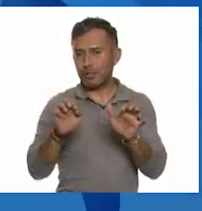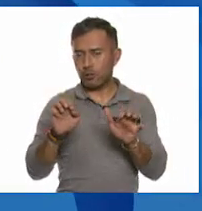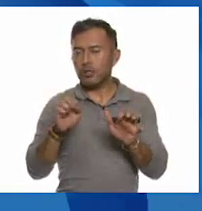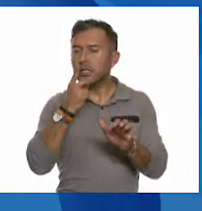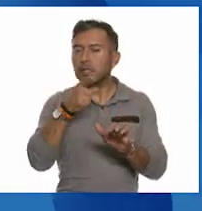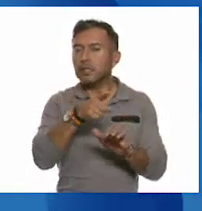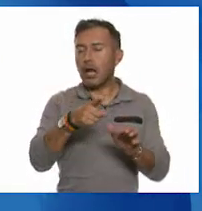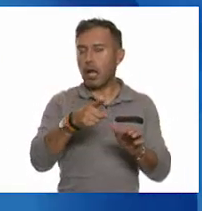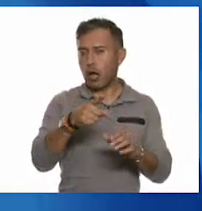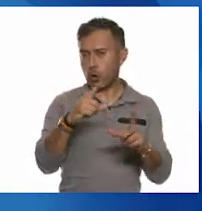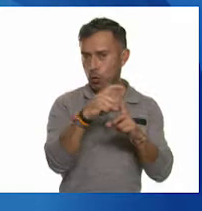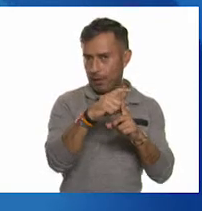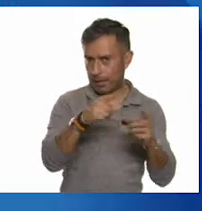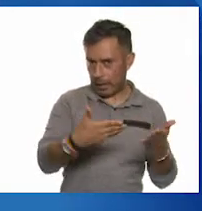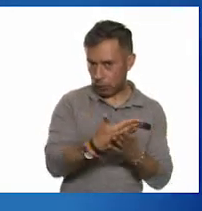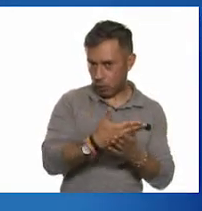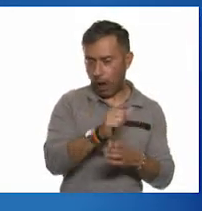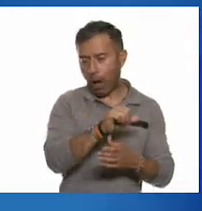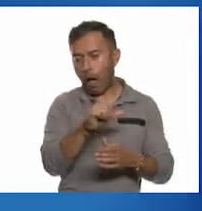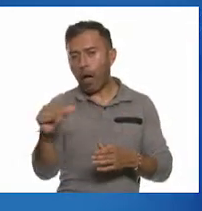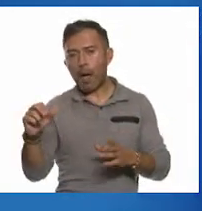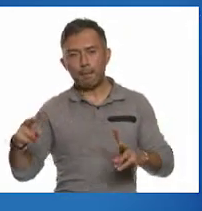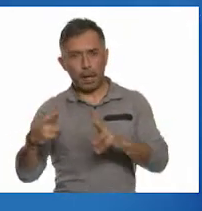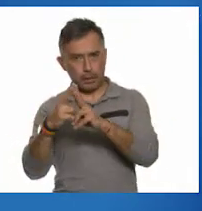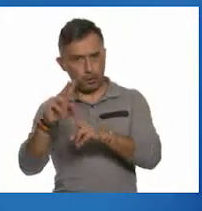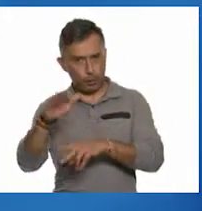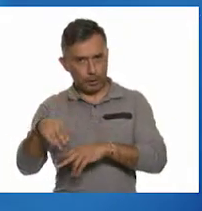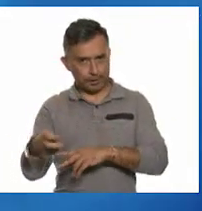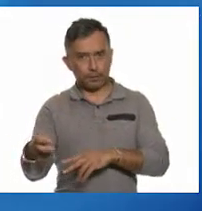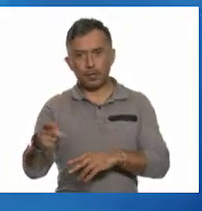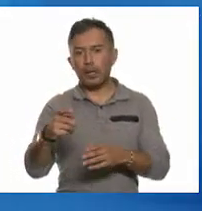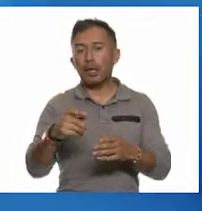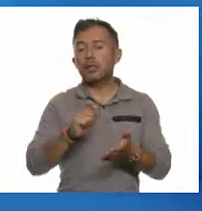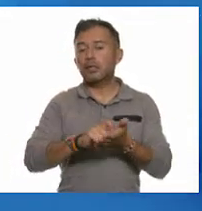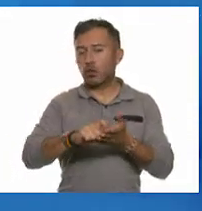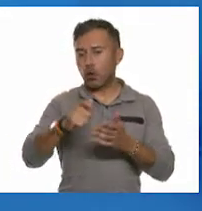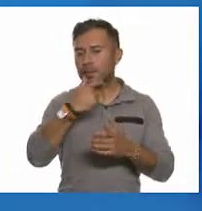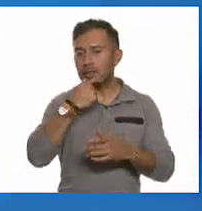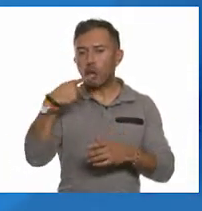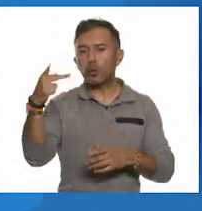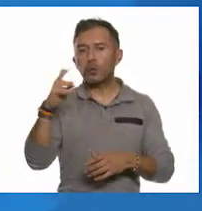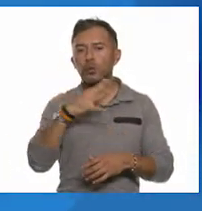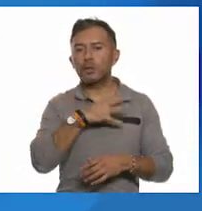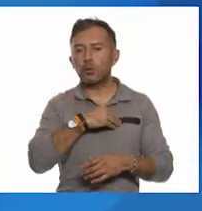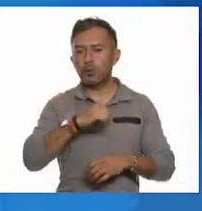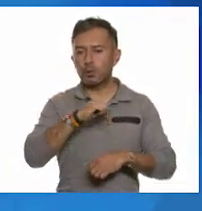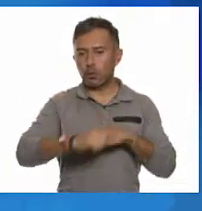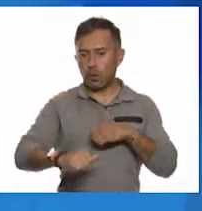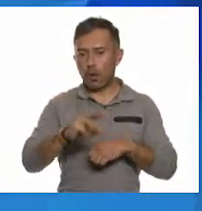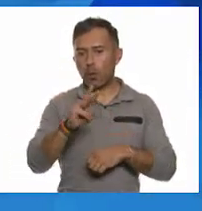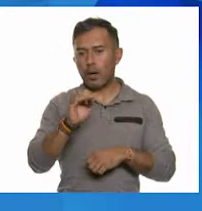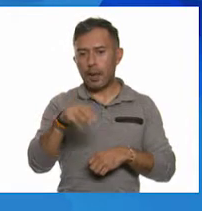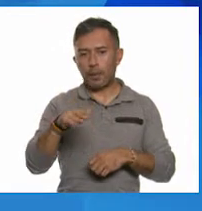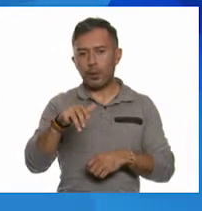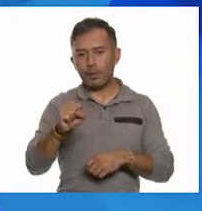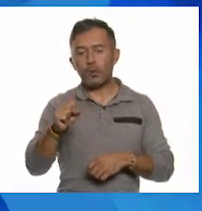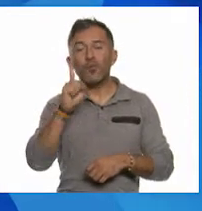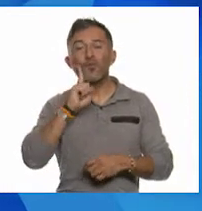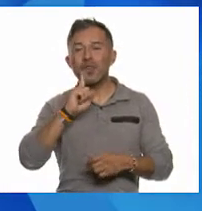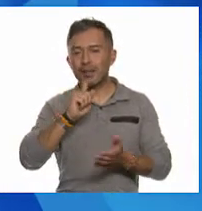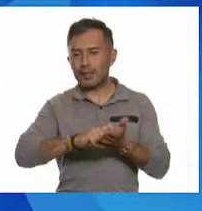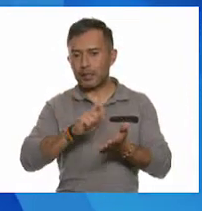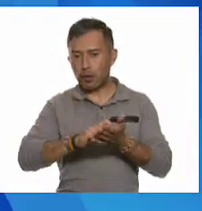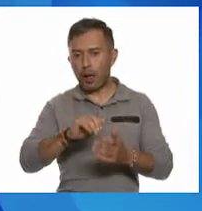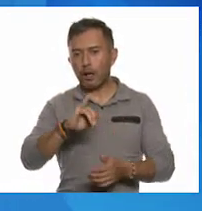Dublín y que muere en París. Escritor británico, hijo del cirujano William Wills Wilde y de la escritora Joanna